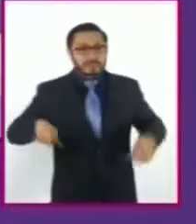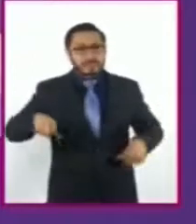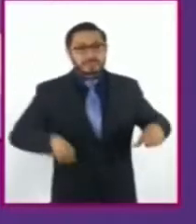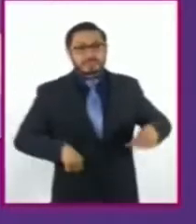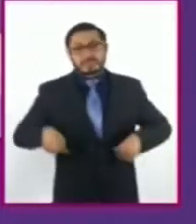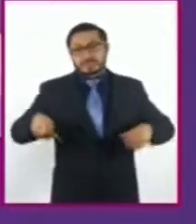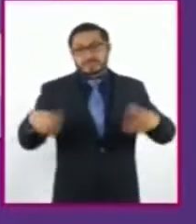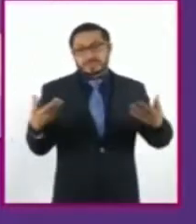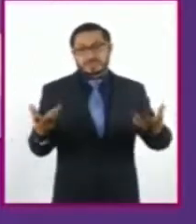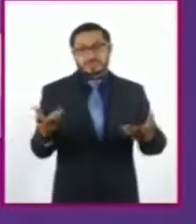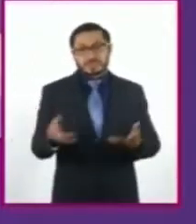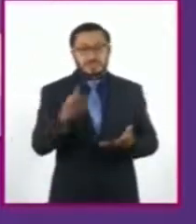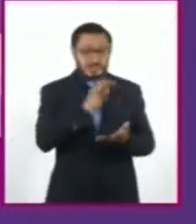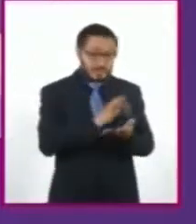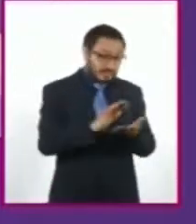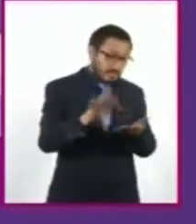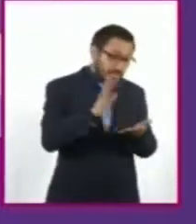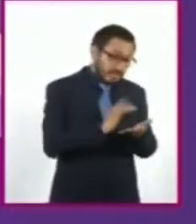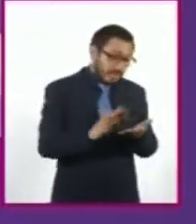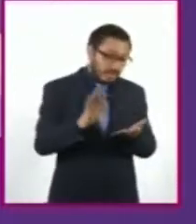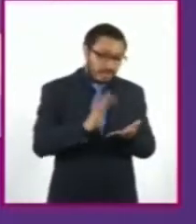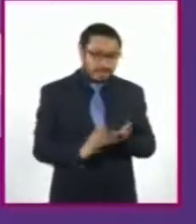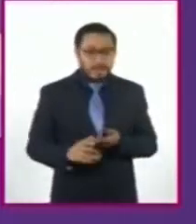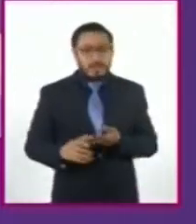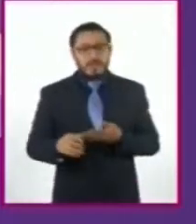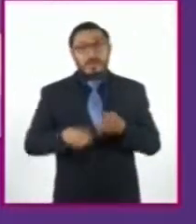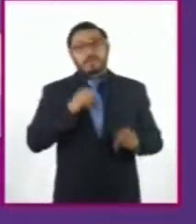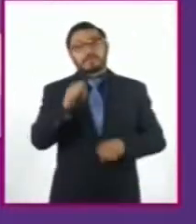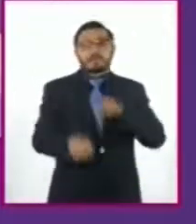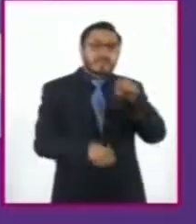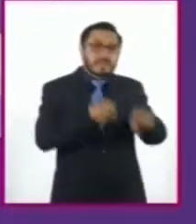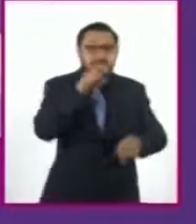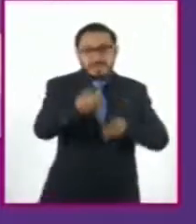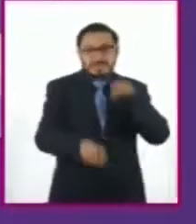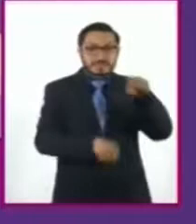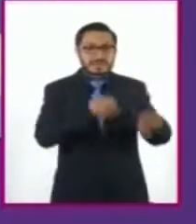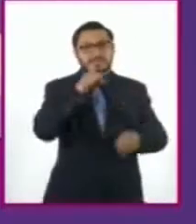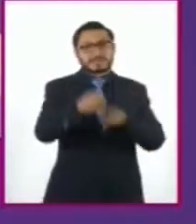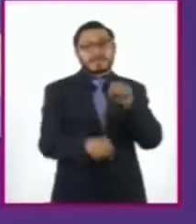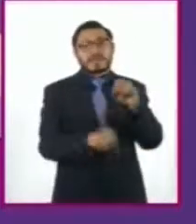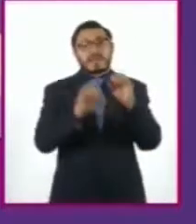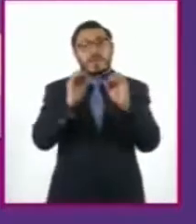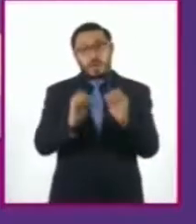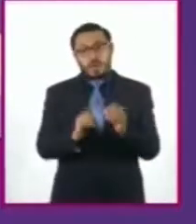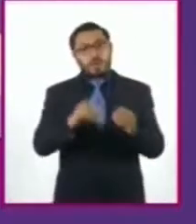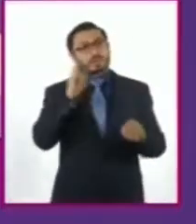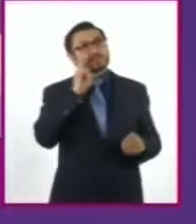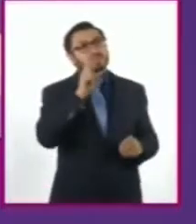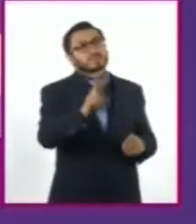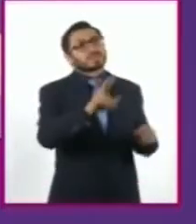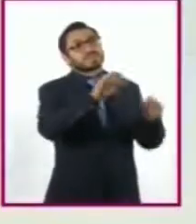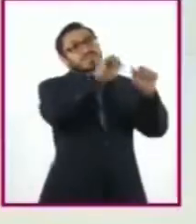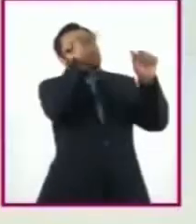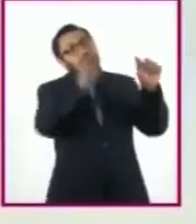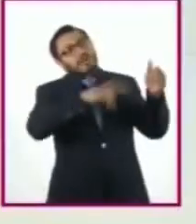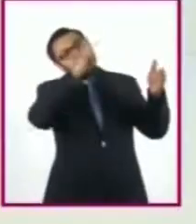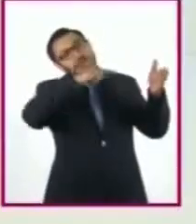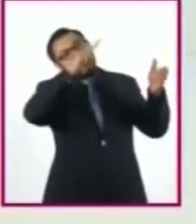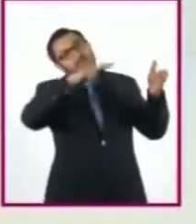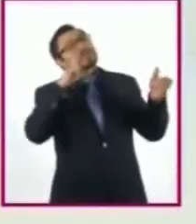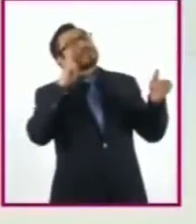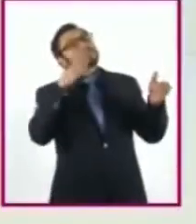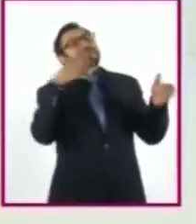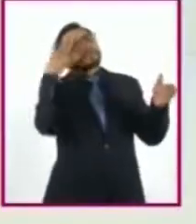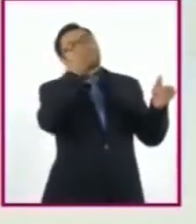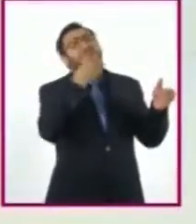como leer, andar en bicicleta o apreciar la pintura. Los